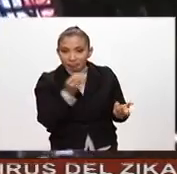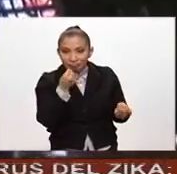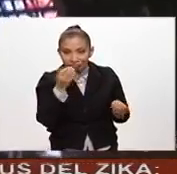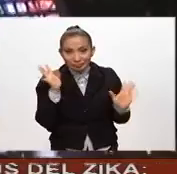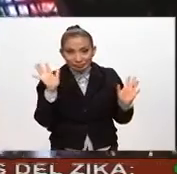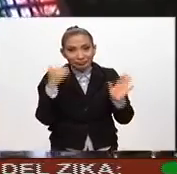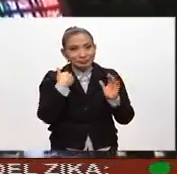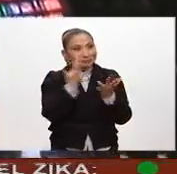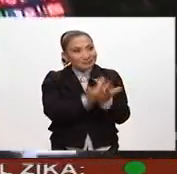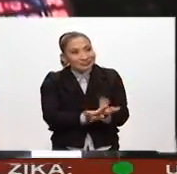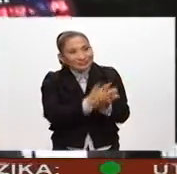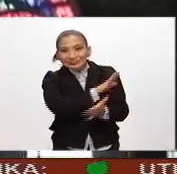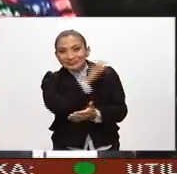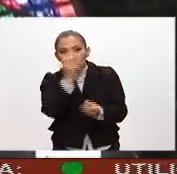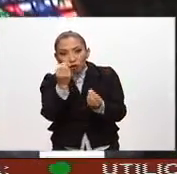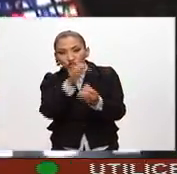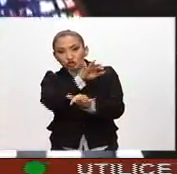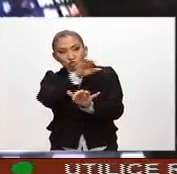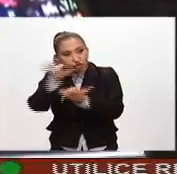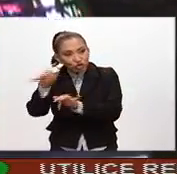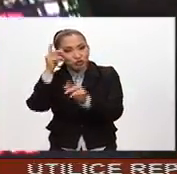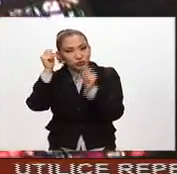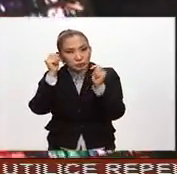las expectativas?